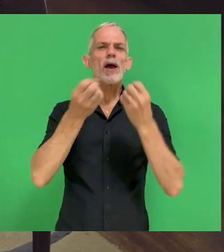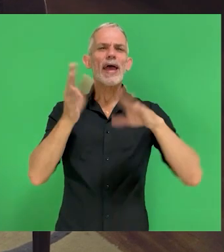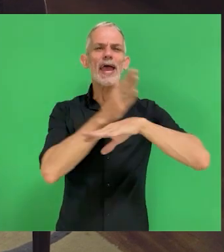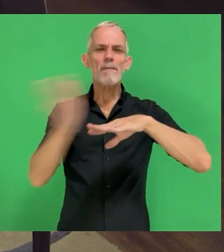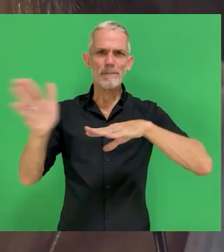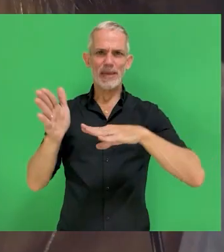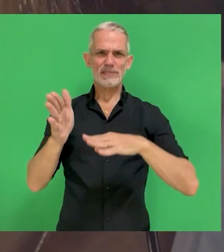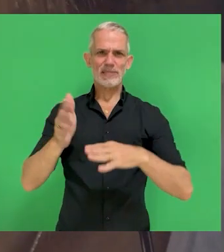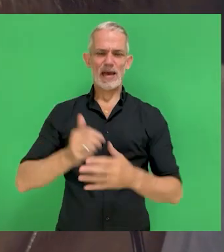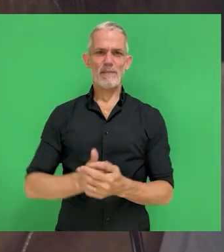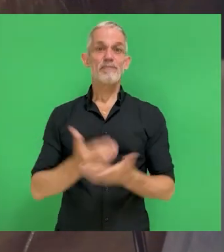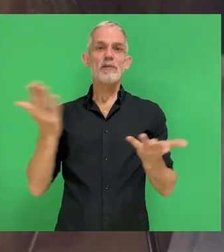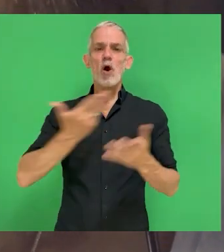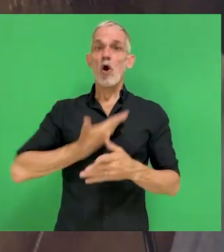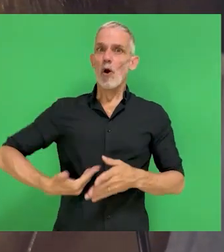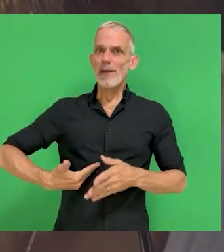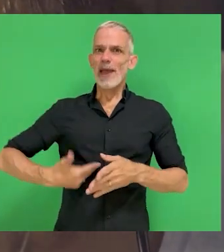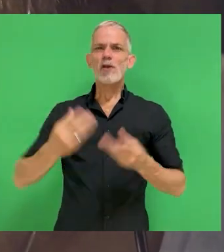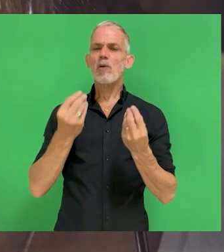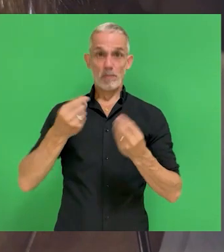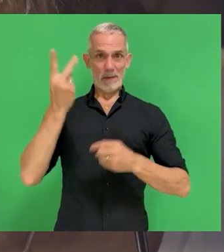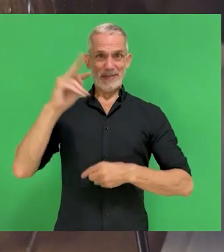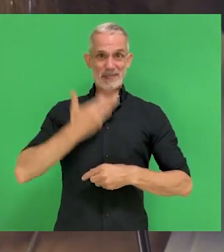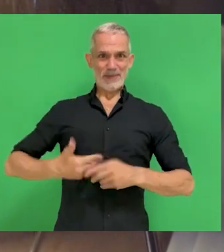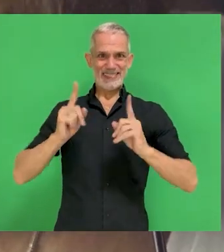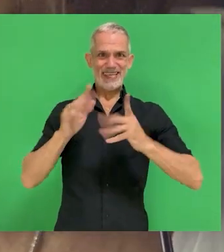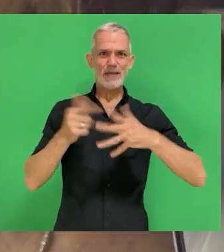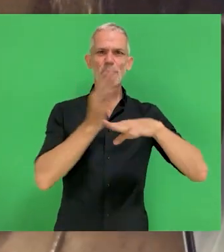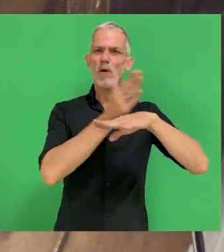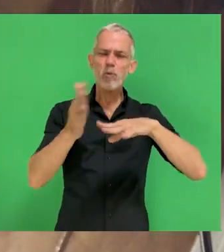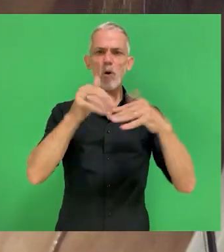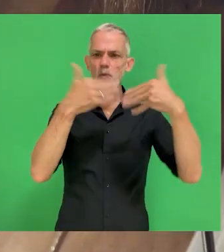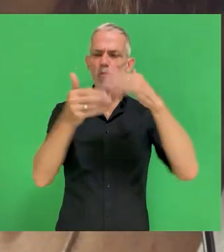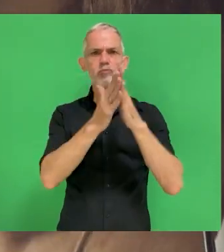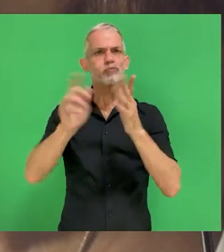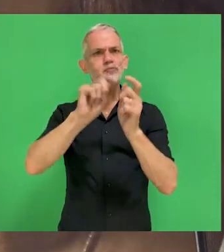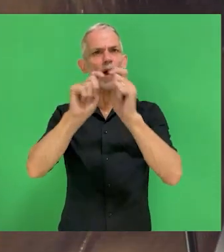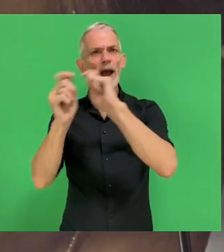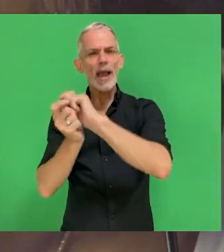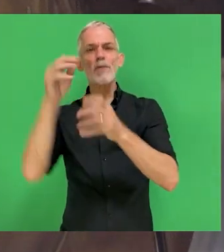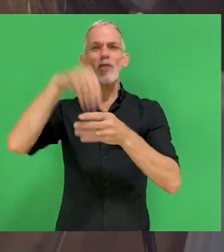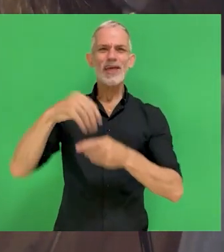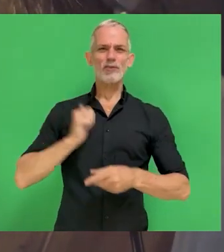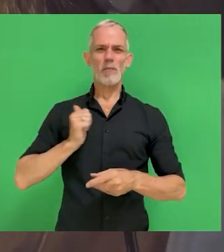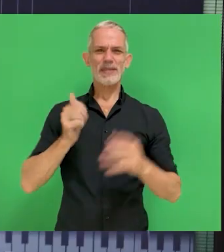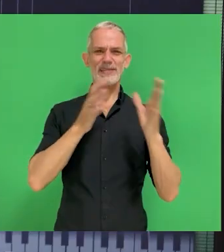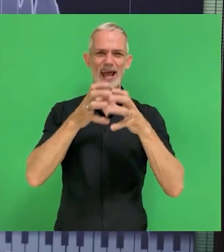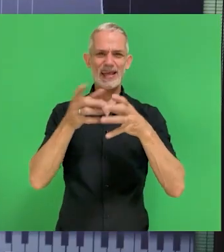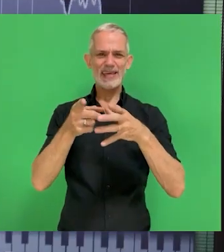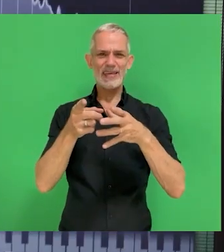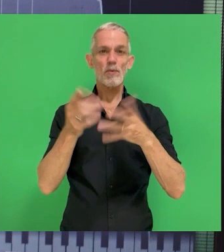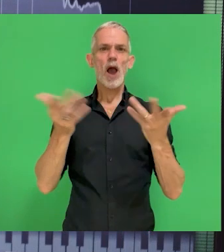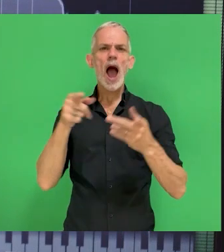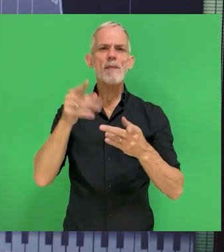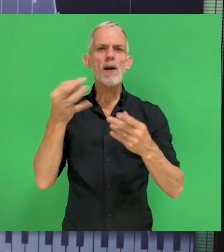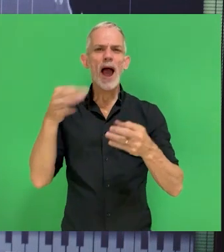la grieta. El gobierno donde él fue vicepresidente inicia un proceso de transformación dentro de las Fuerzas Armadas, que fue